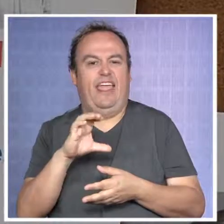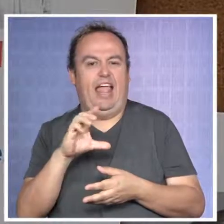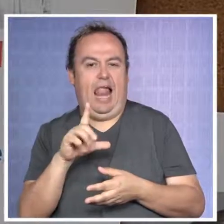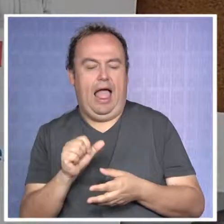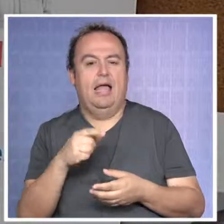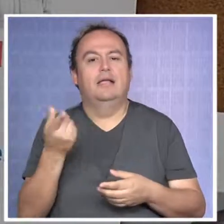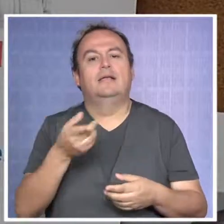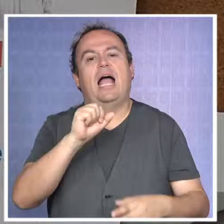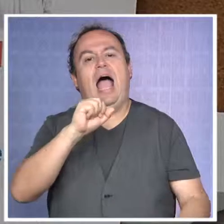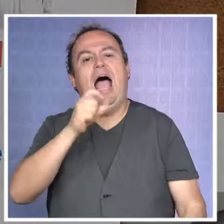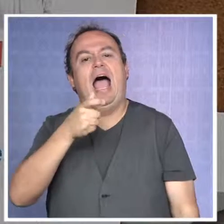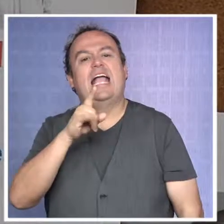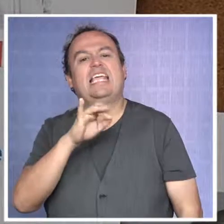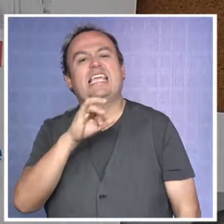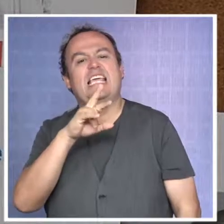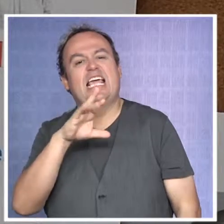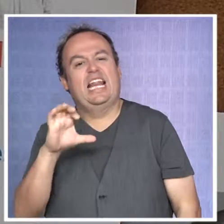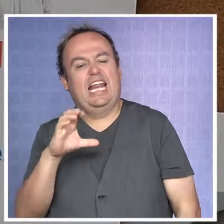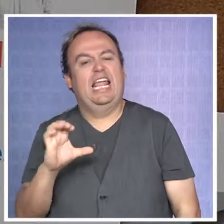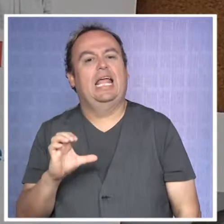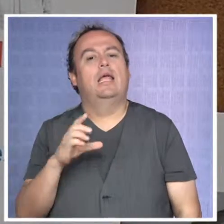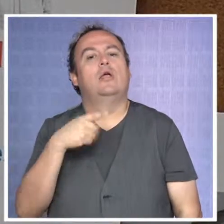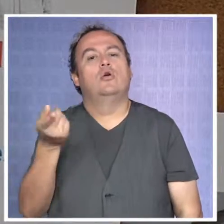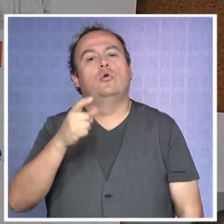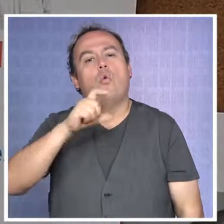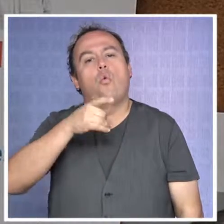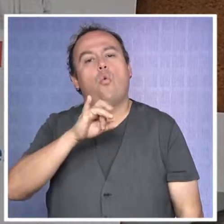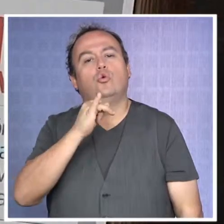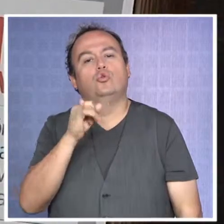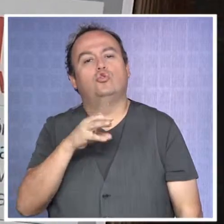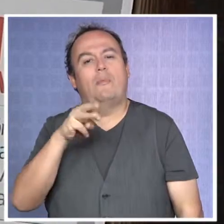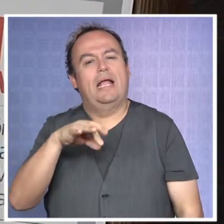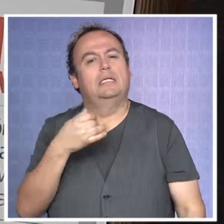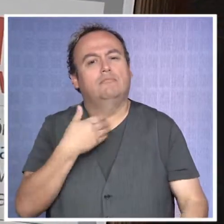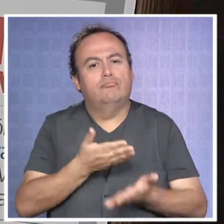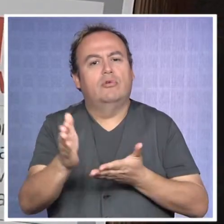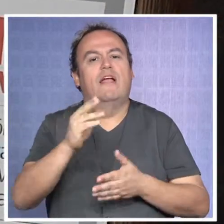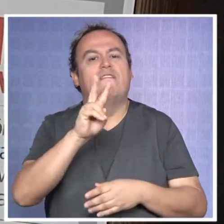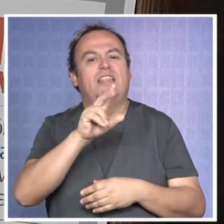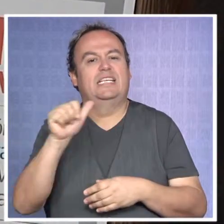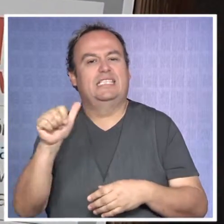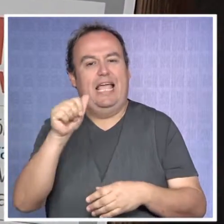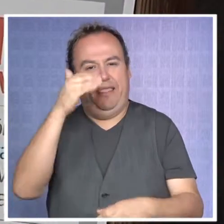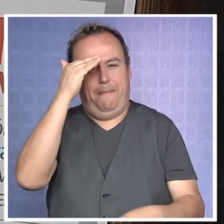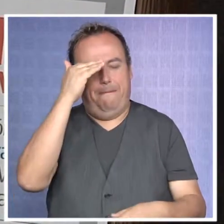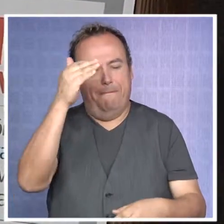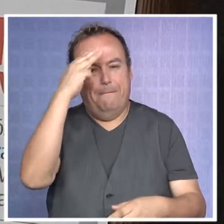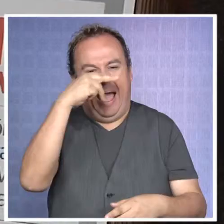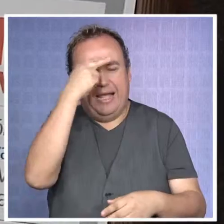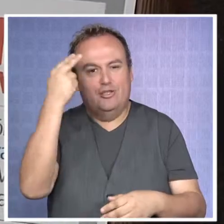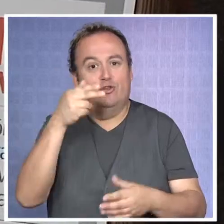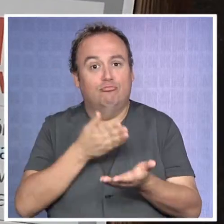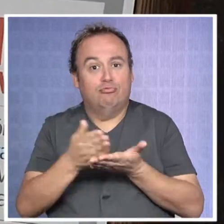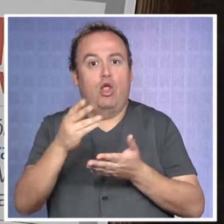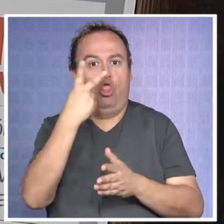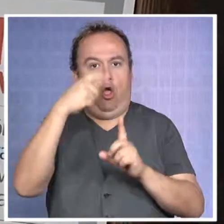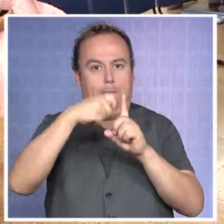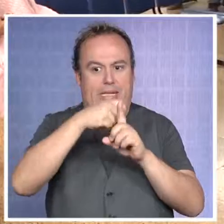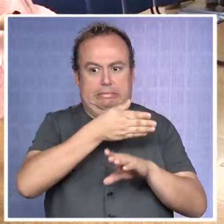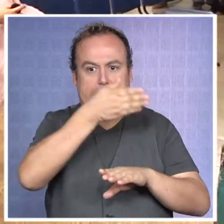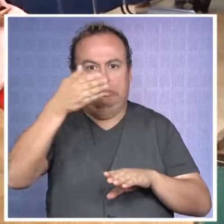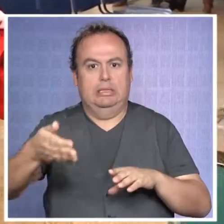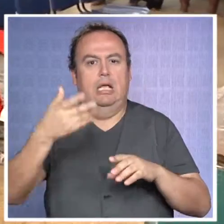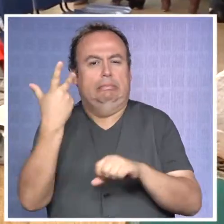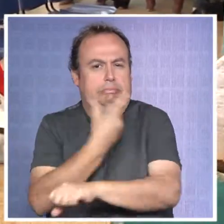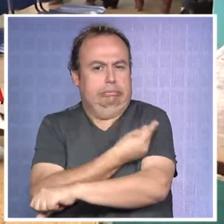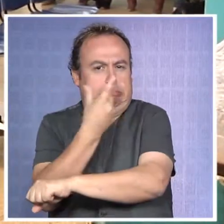Aguirre y el Guzmán. La campaña de vacunación comenzó el 26 de marzo y se extenderá por 2 meses. Y no solo se puede